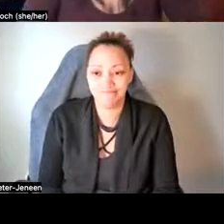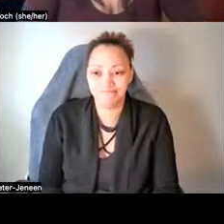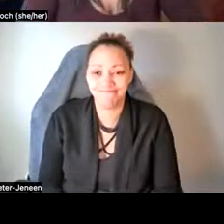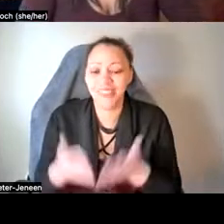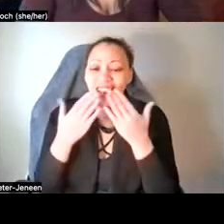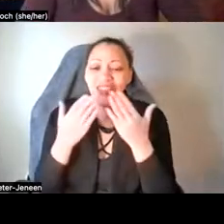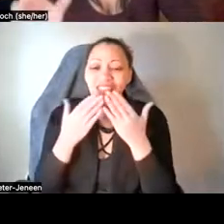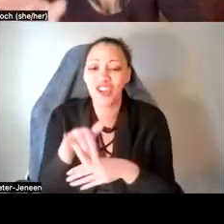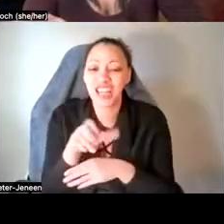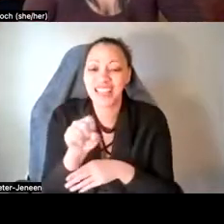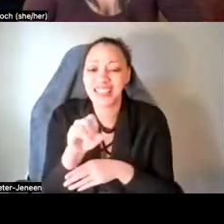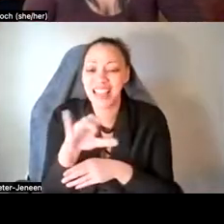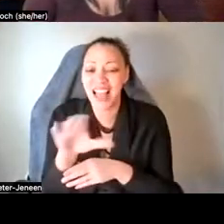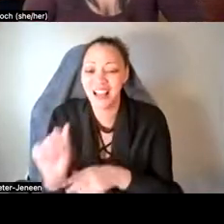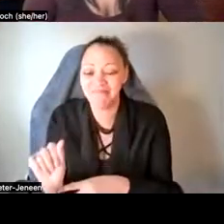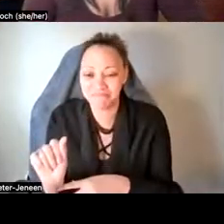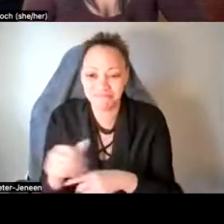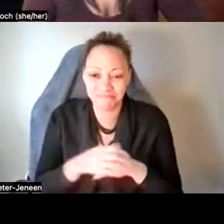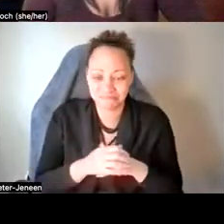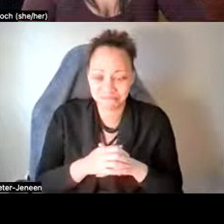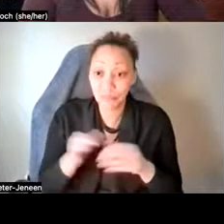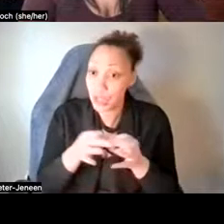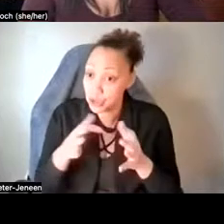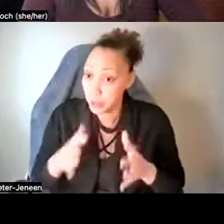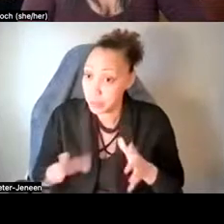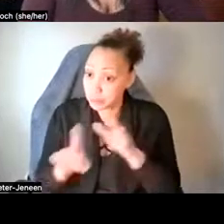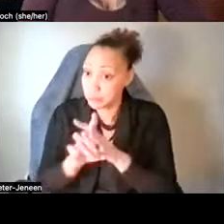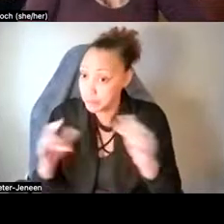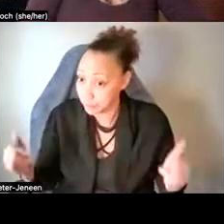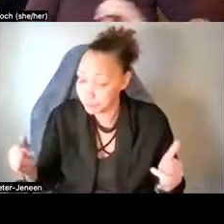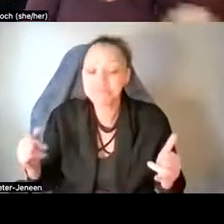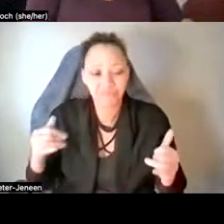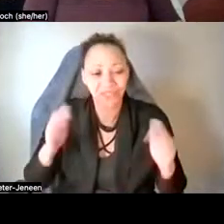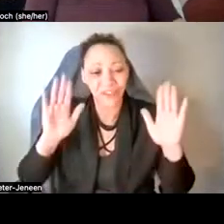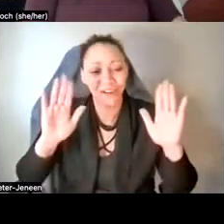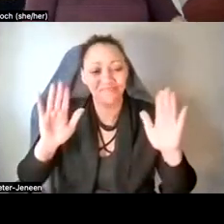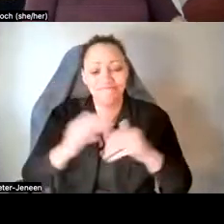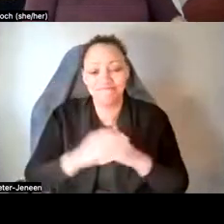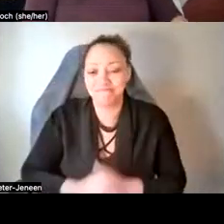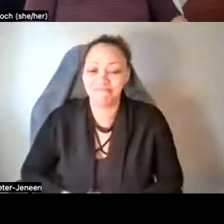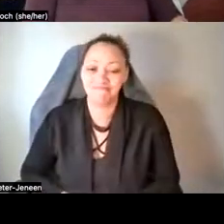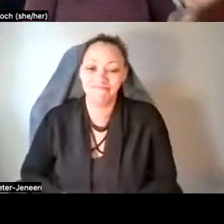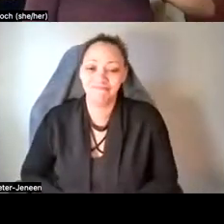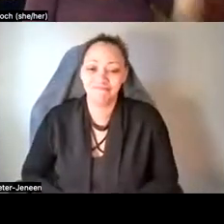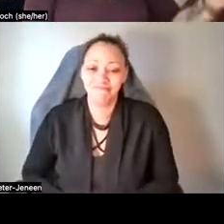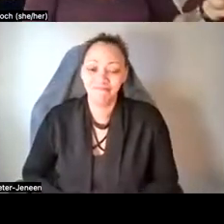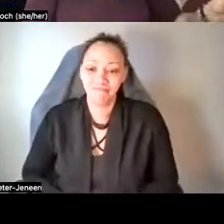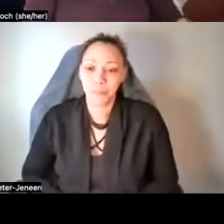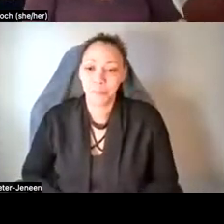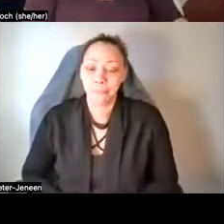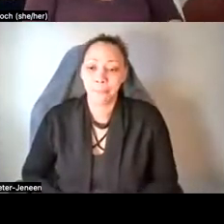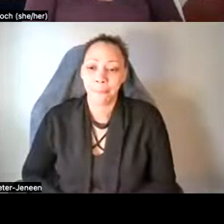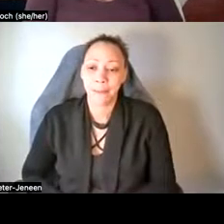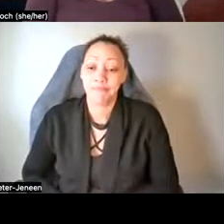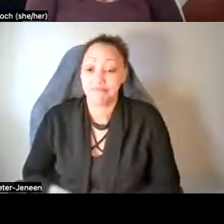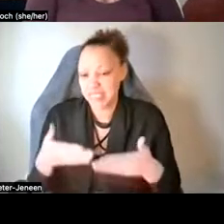Jessica. Thank you. So the interpreter is here now? Great. Amazing. Um, yeah, so that's kind of the general